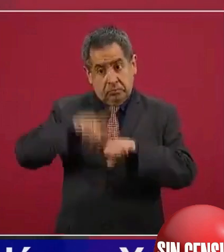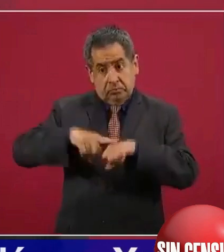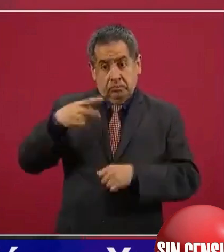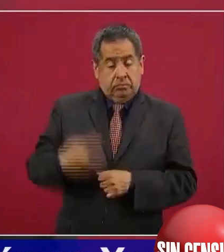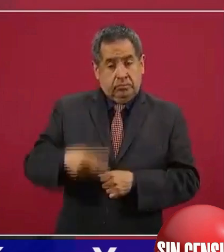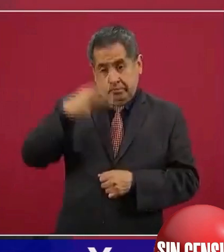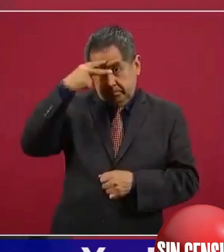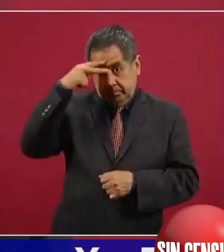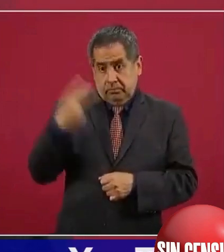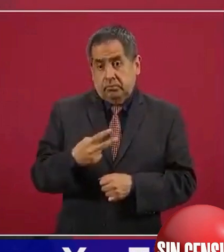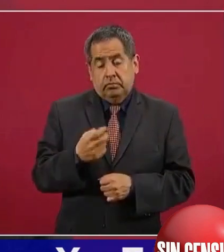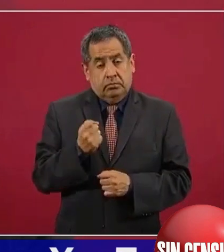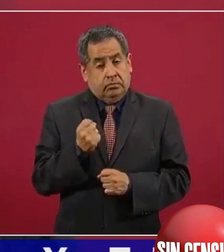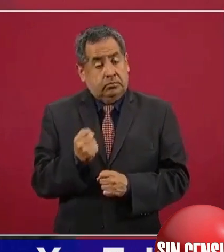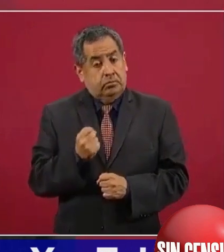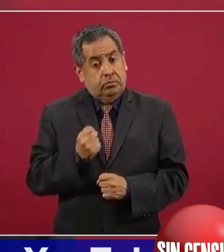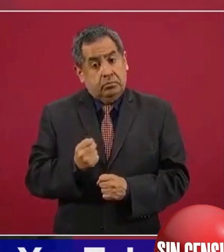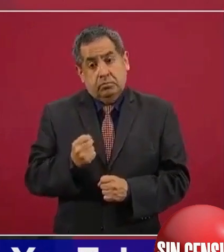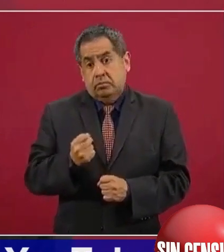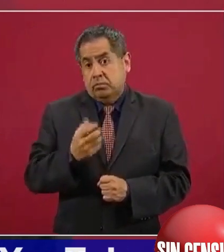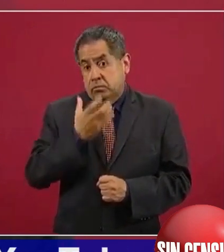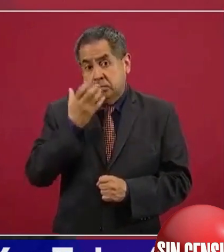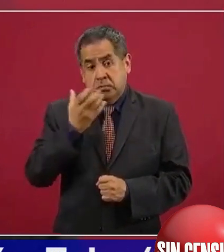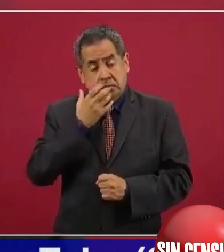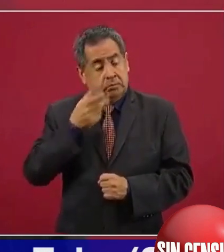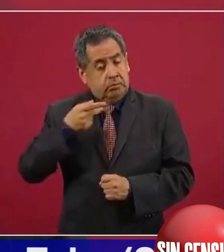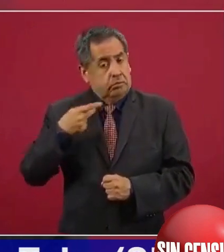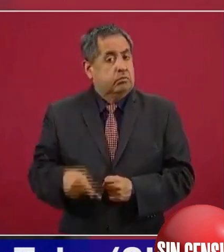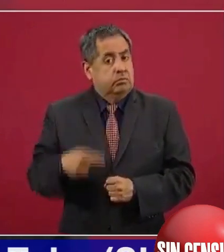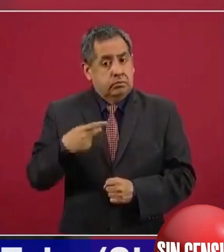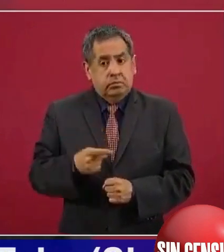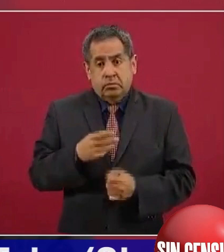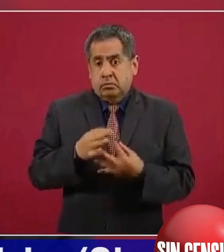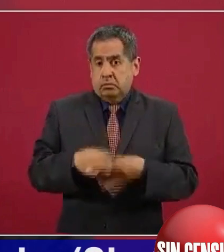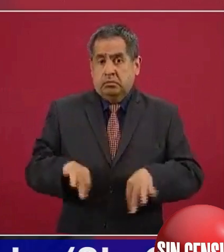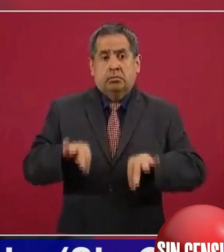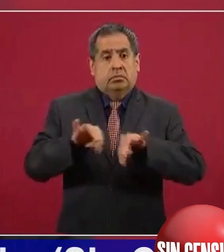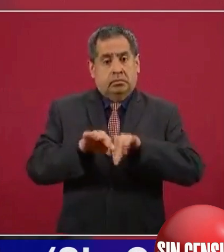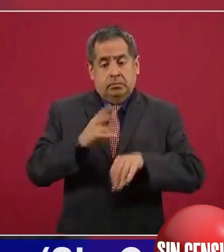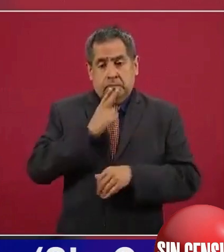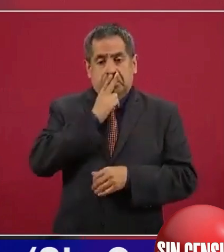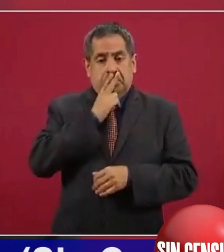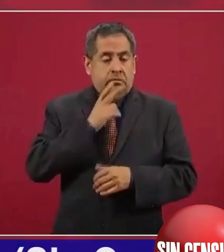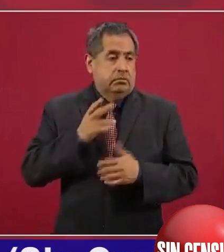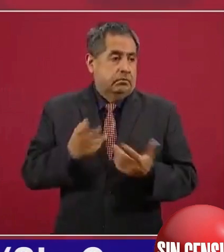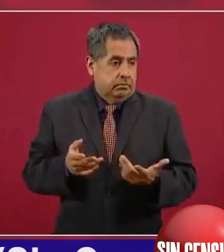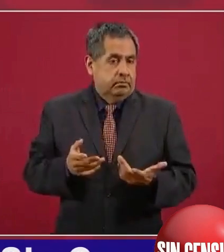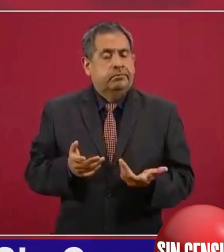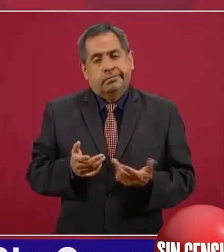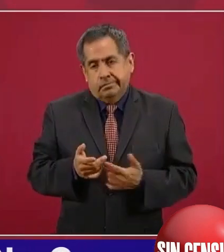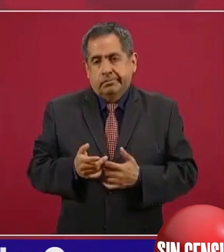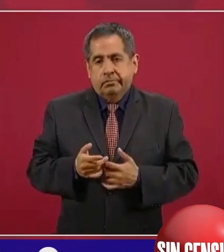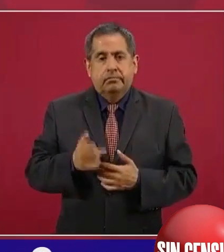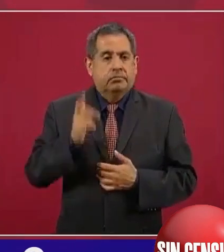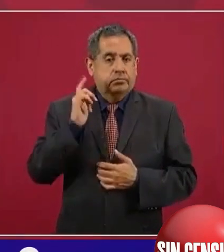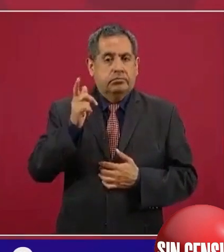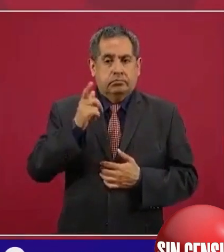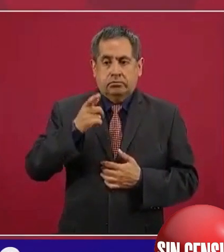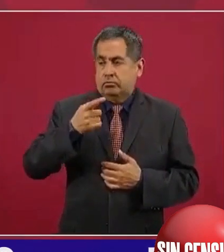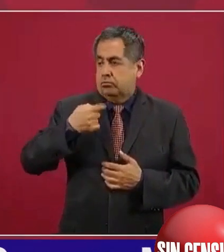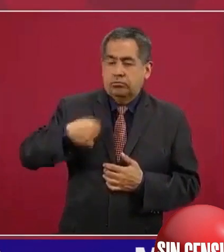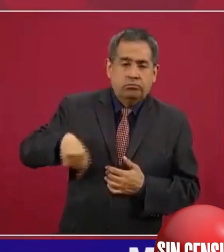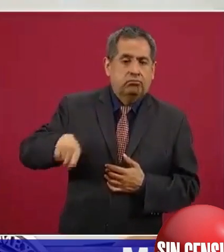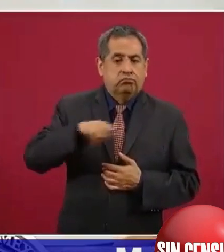otras culturas tiene un significado extremadamente importante. Por supuesto, es esperable que cuando estamos